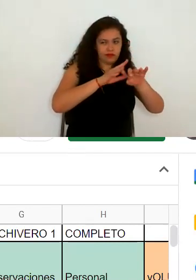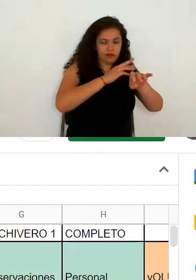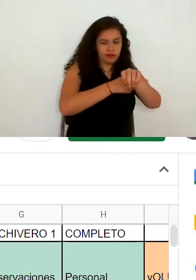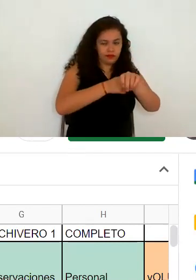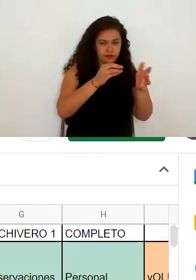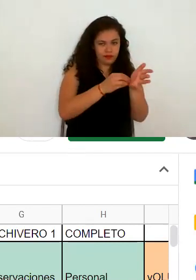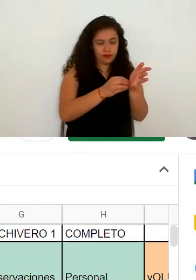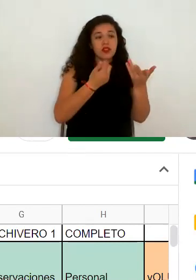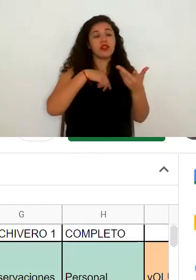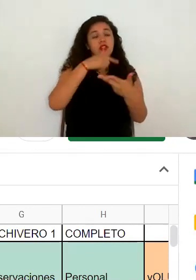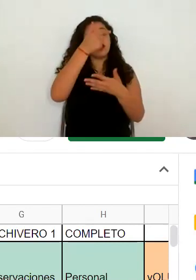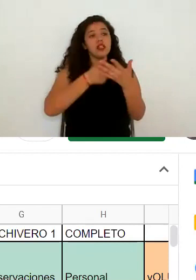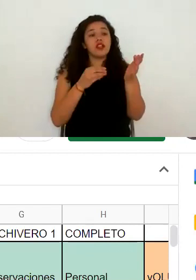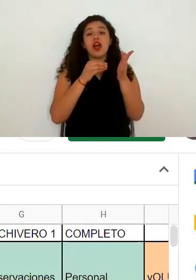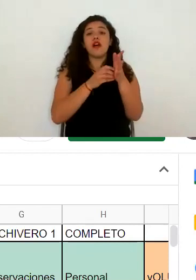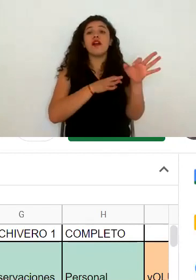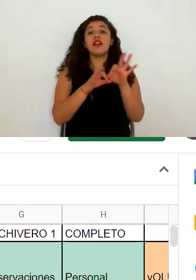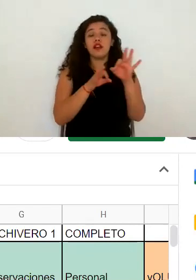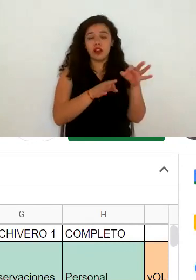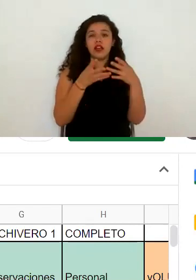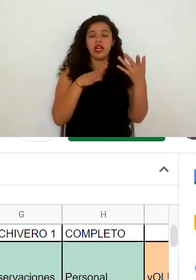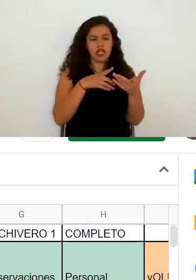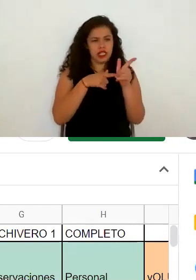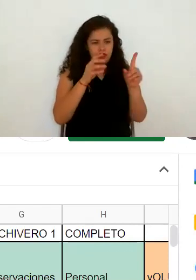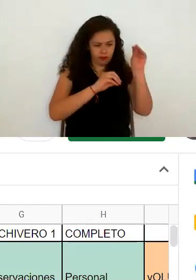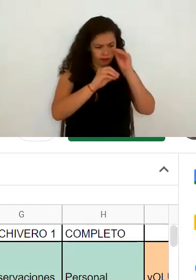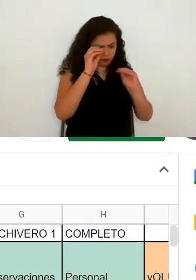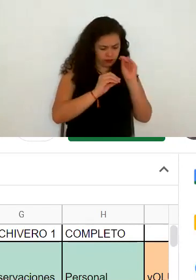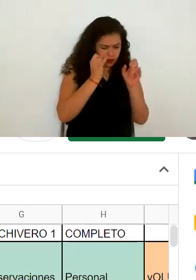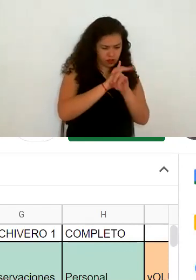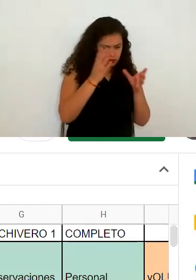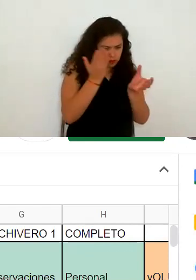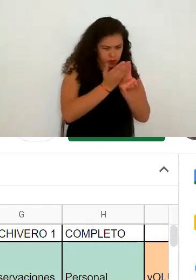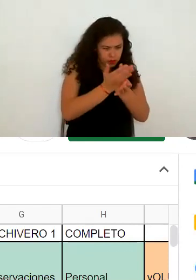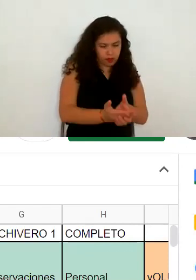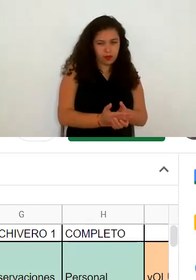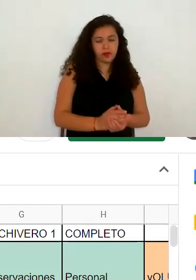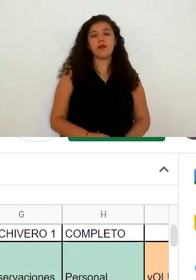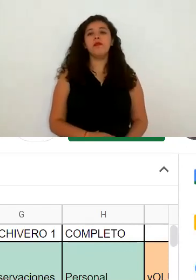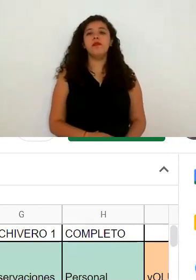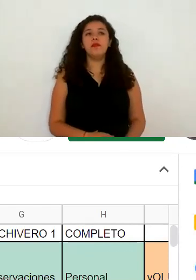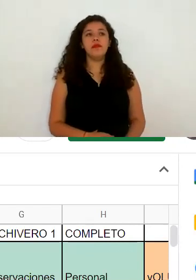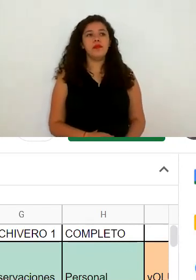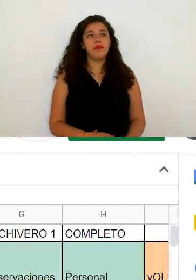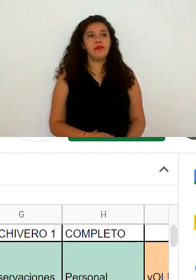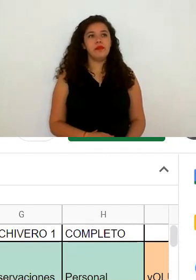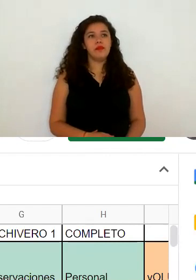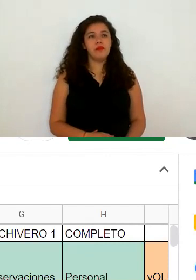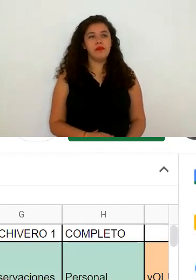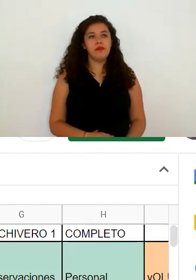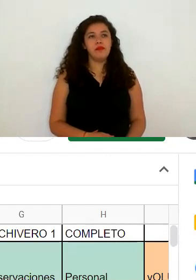los expedientes que están vigentes, los que tenemos vivos, los que seguimos generando documentación. Y vamos